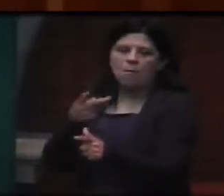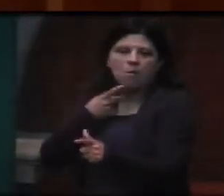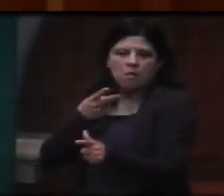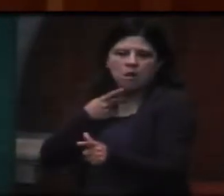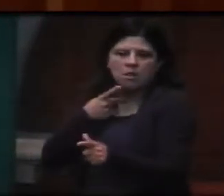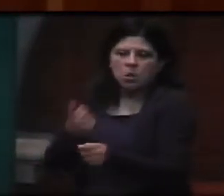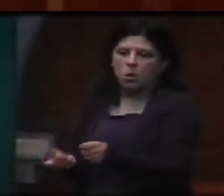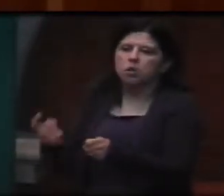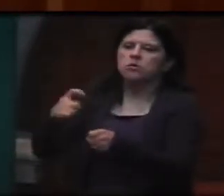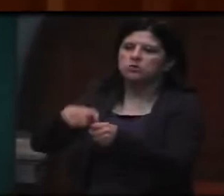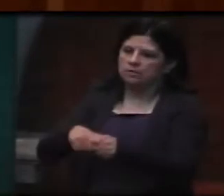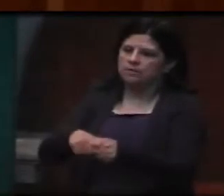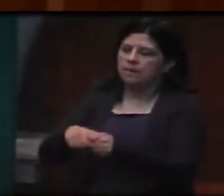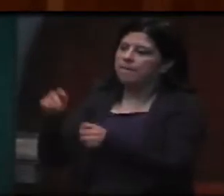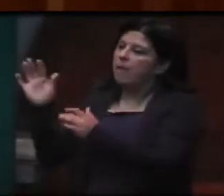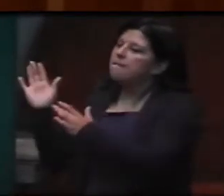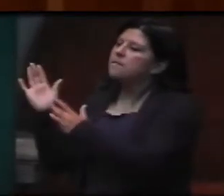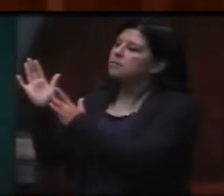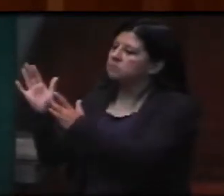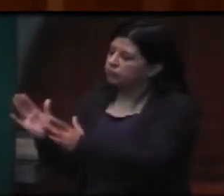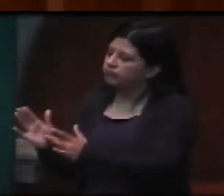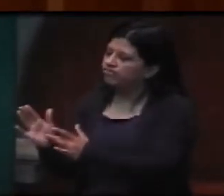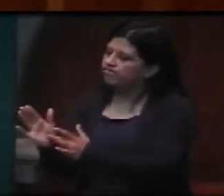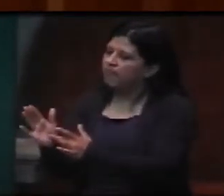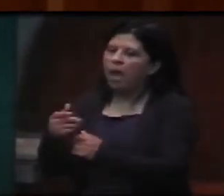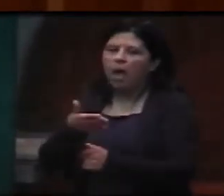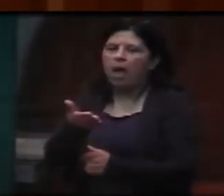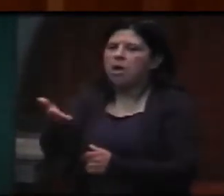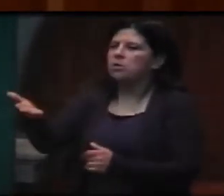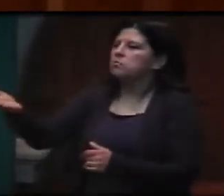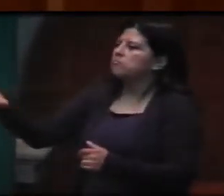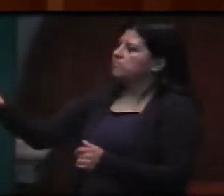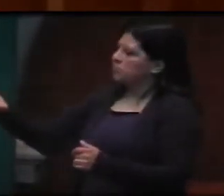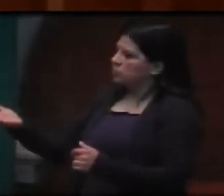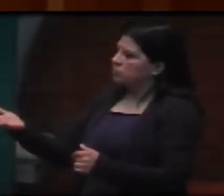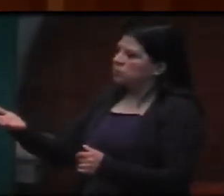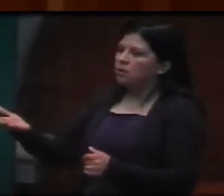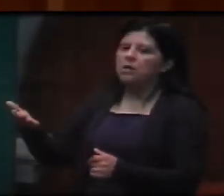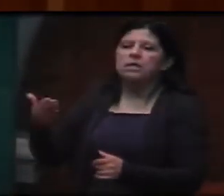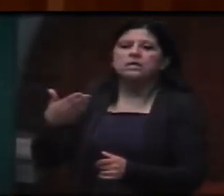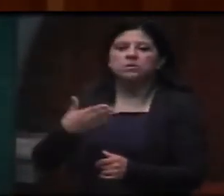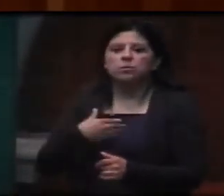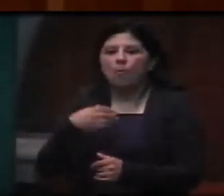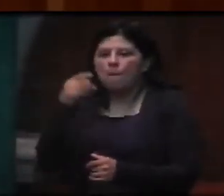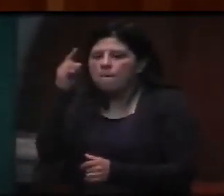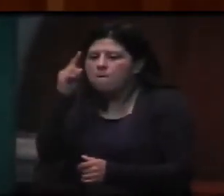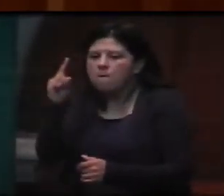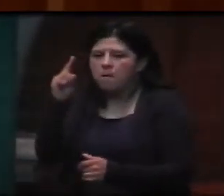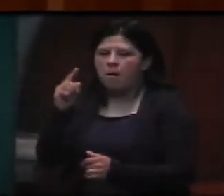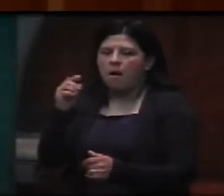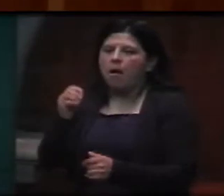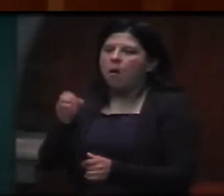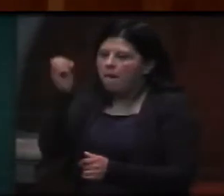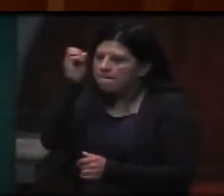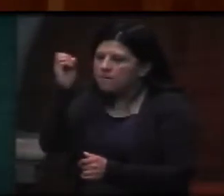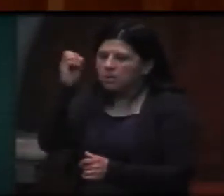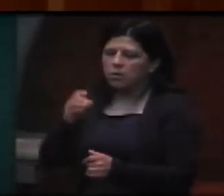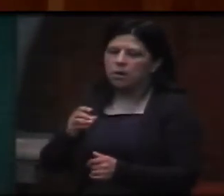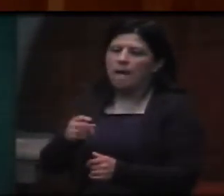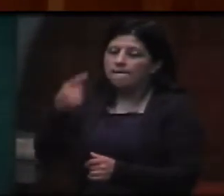a consideración de este Pleno de la 60ª Legislatura para discusión y, en su caso,